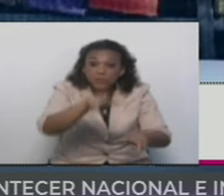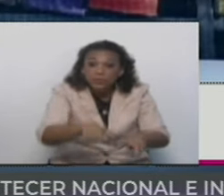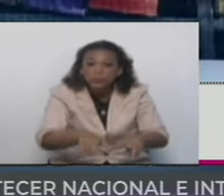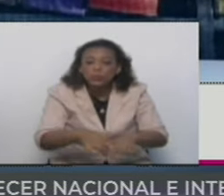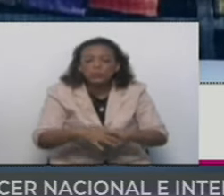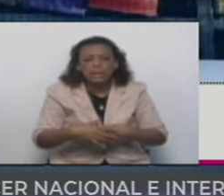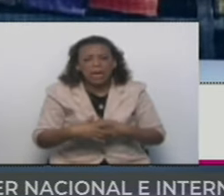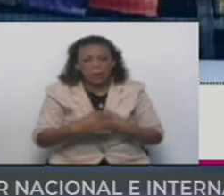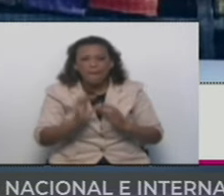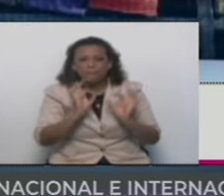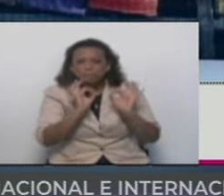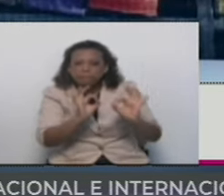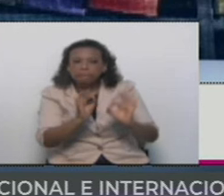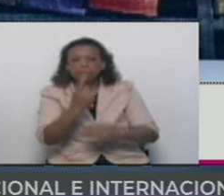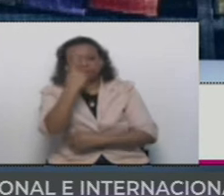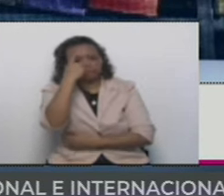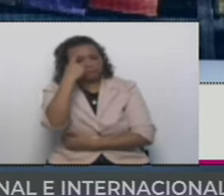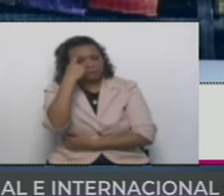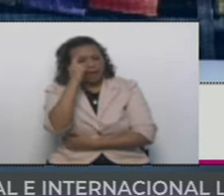Una pregunta clave.